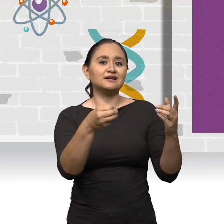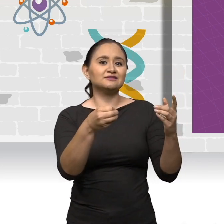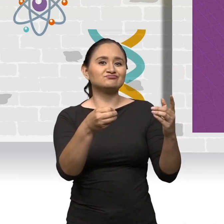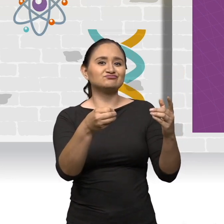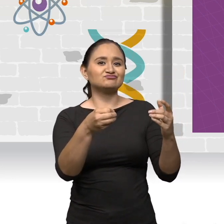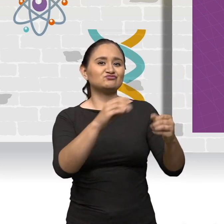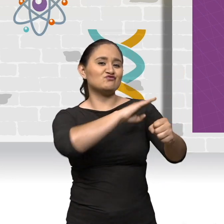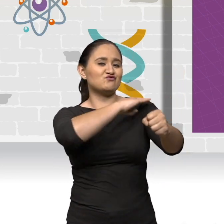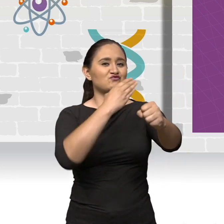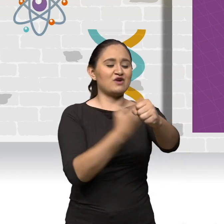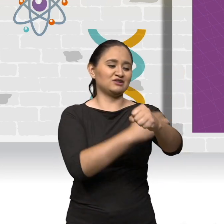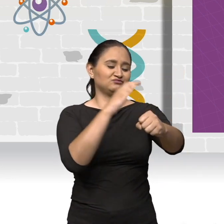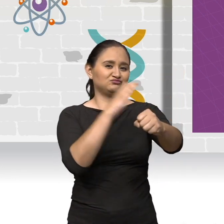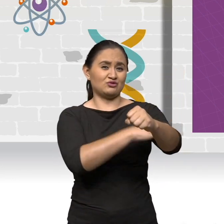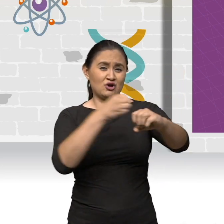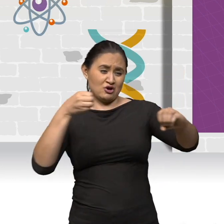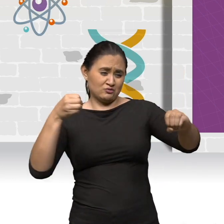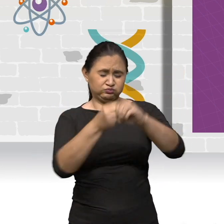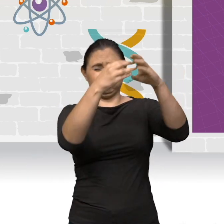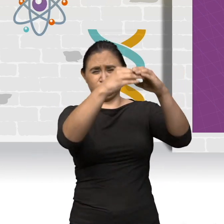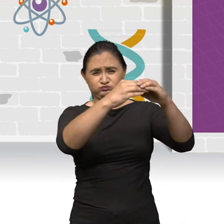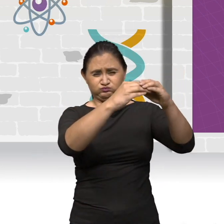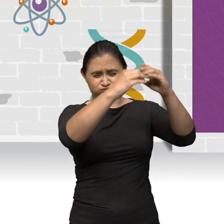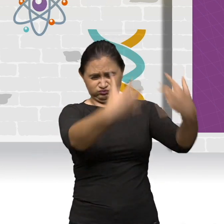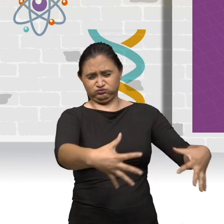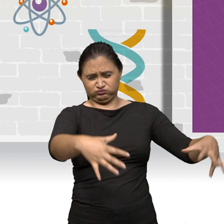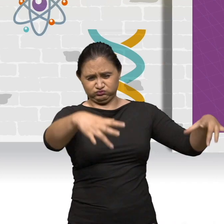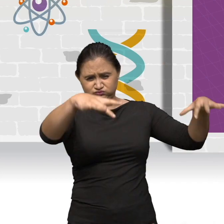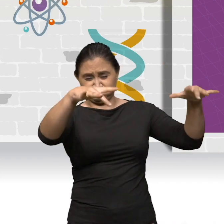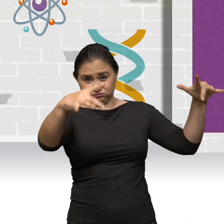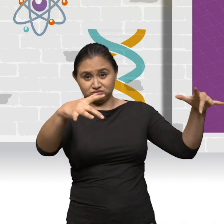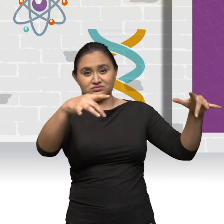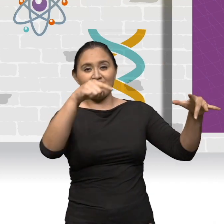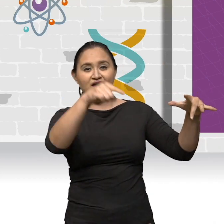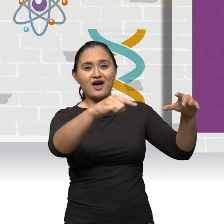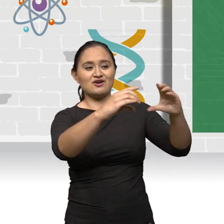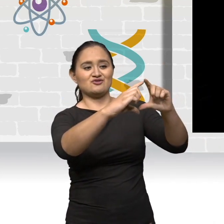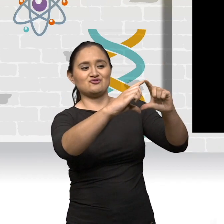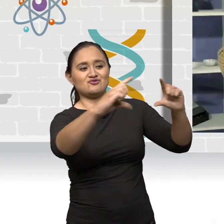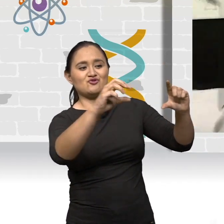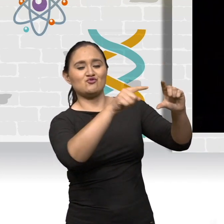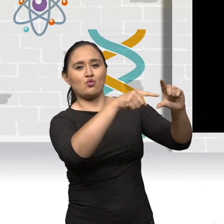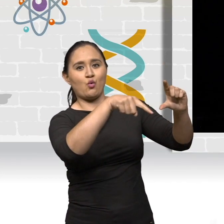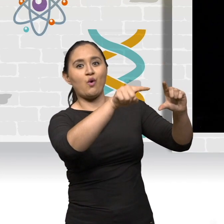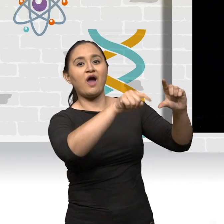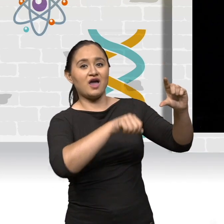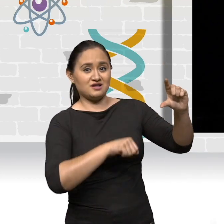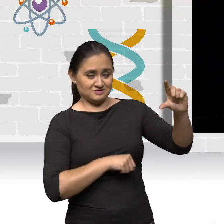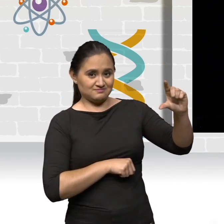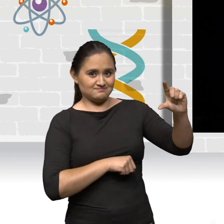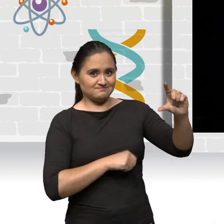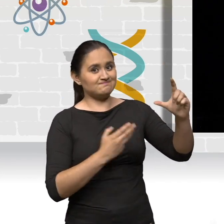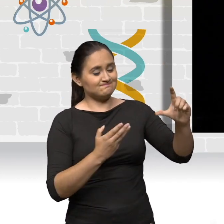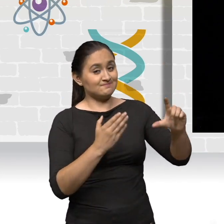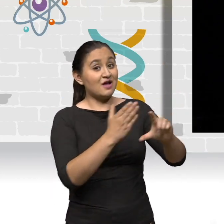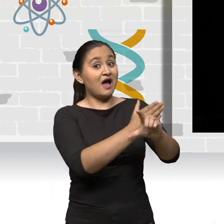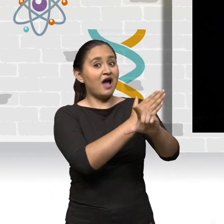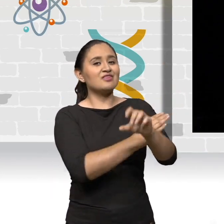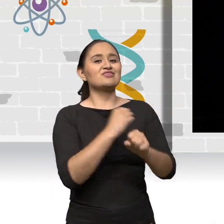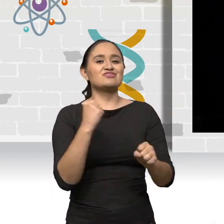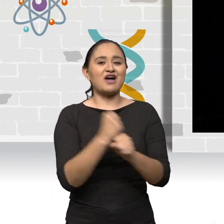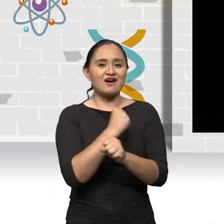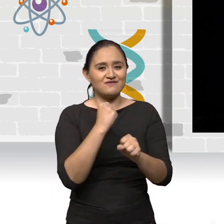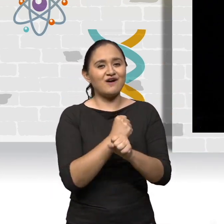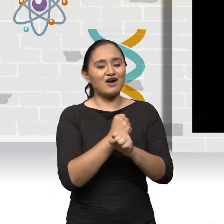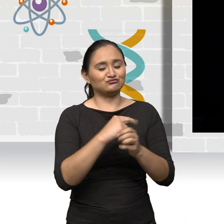fuerza sobre las fibras en la madera, astillando y separándolas, creando así un agujero. Se realiza un trabajo para hacer ese